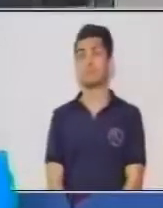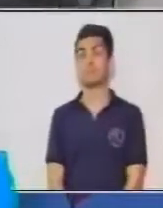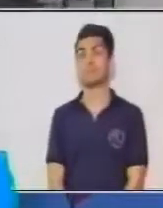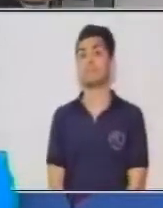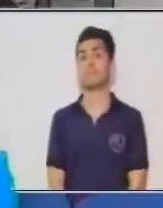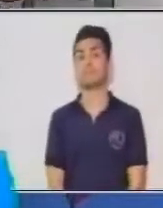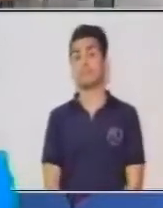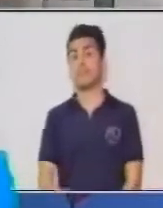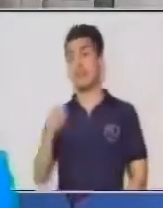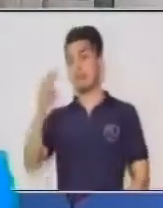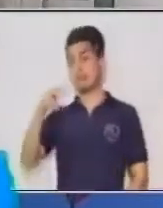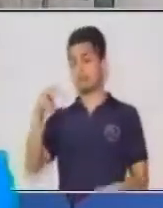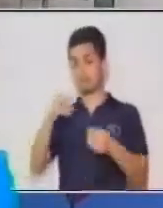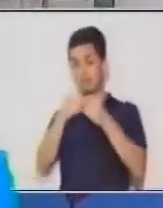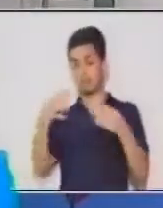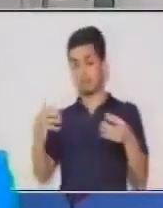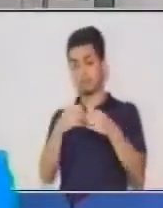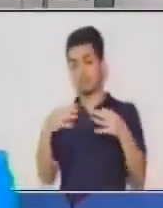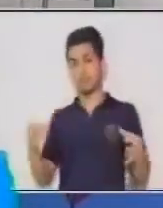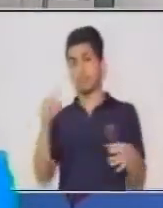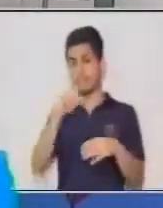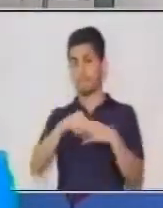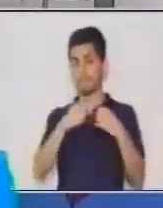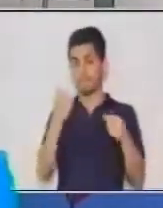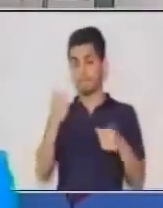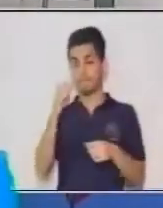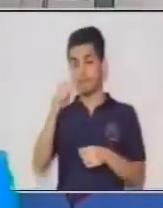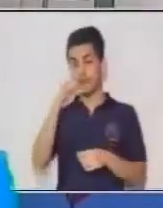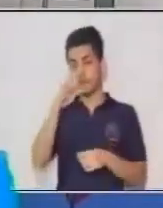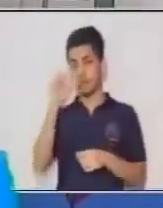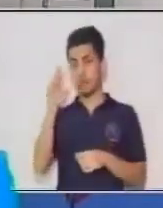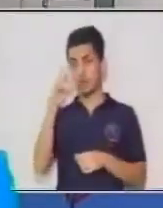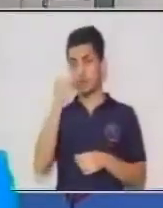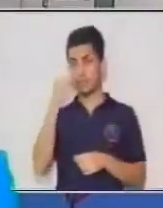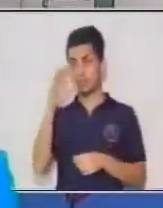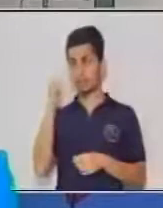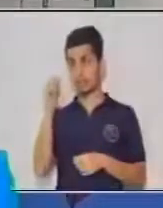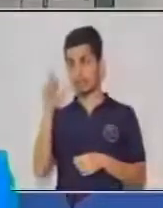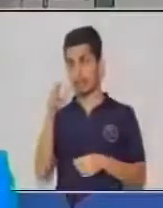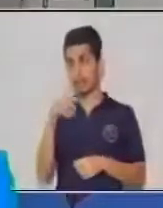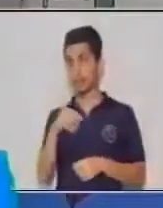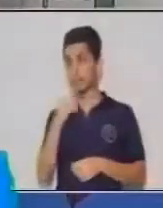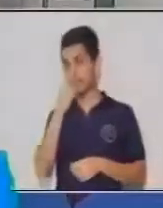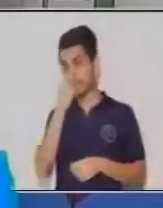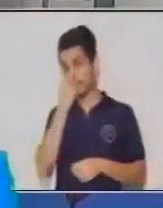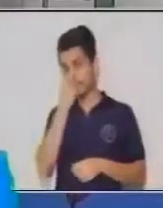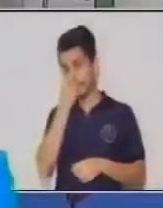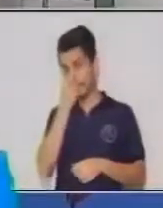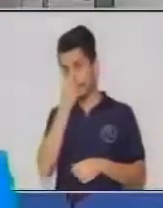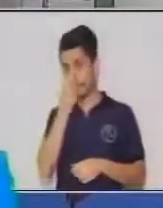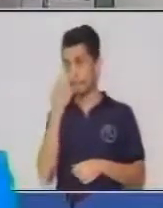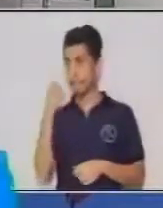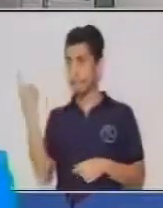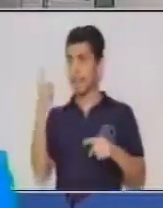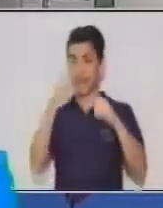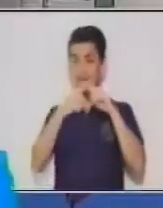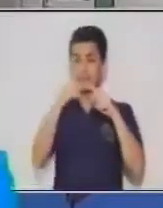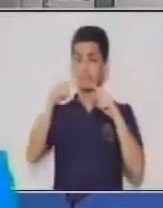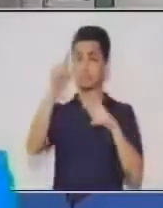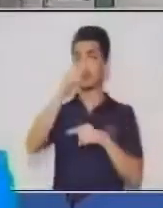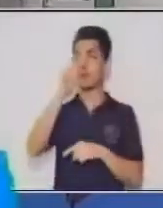necesitamos factorizar. Porque tenemos el polinomio x cuadrado más 6x más 9...